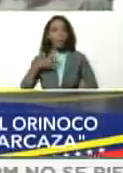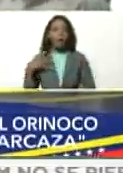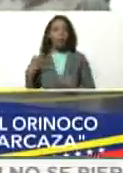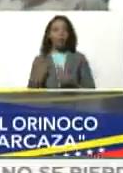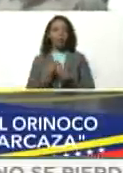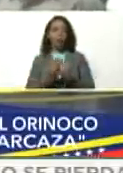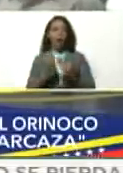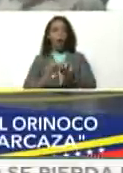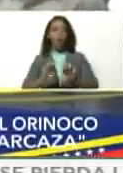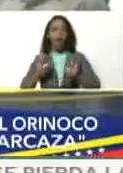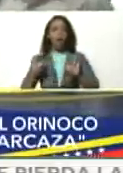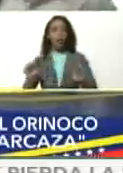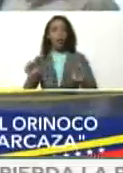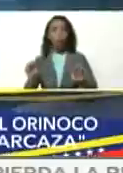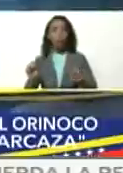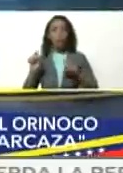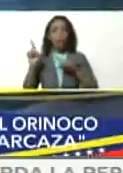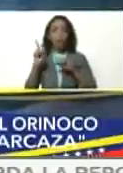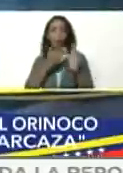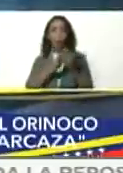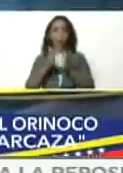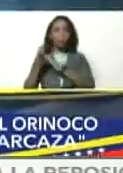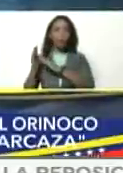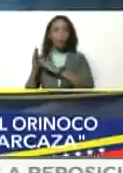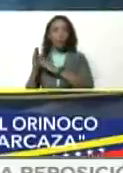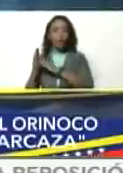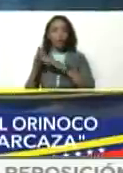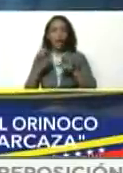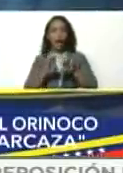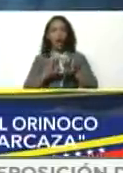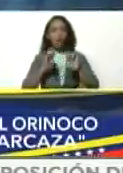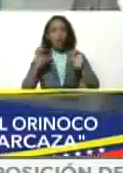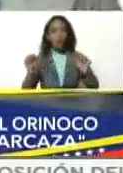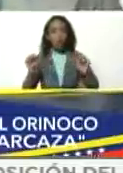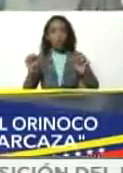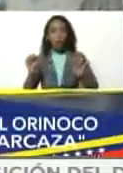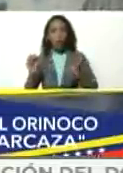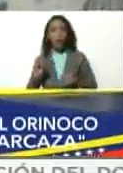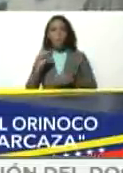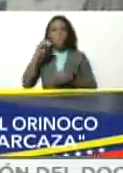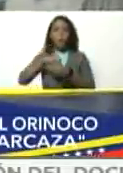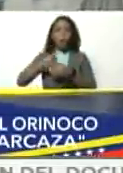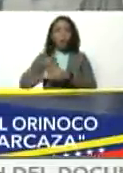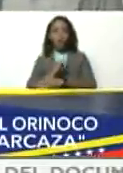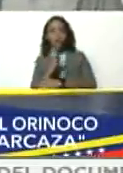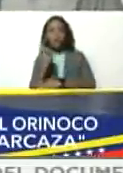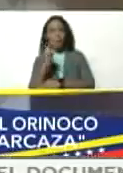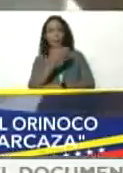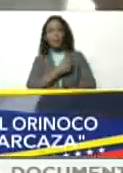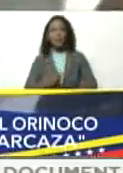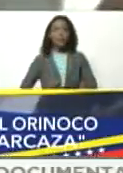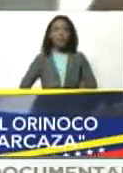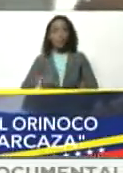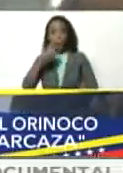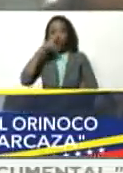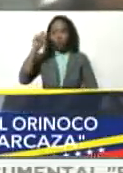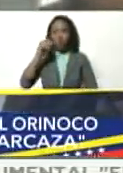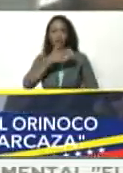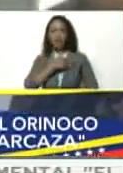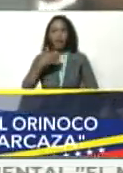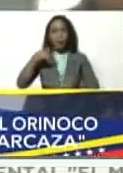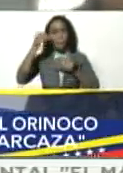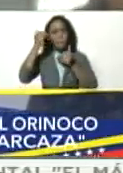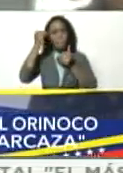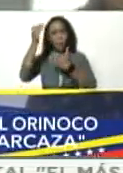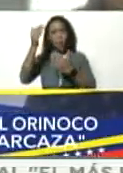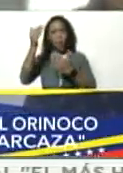acompaña un educador de estas comunidades, un educador selva adentro, presidente Nicolás, que quiere enviarle un saludo